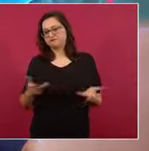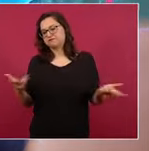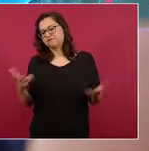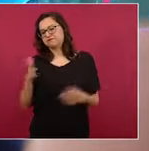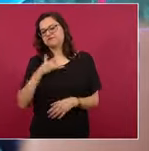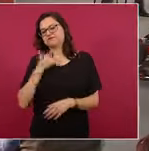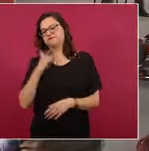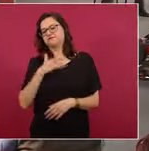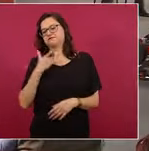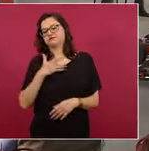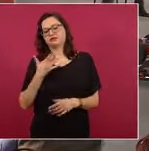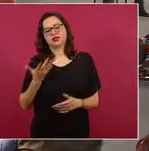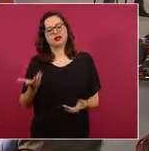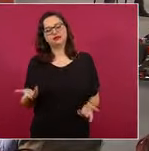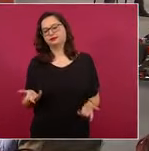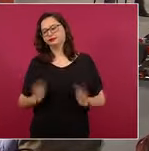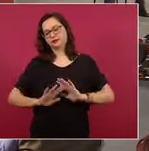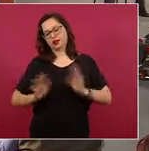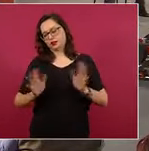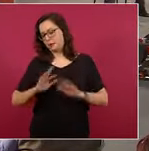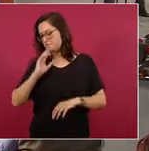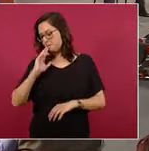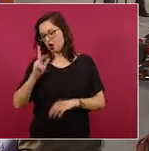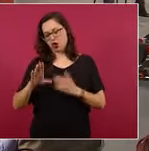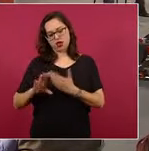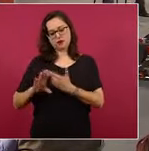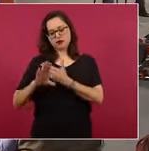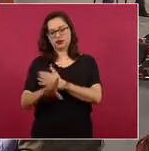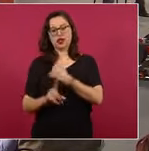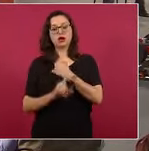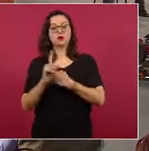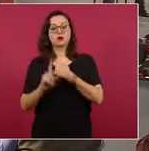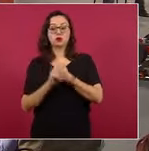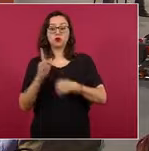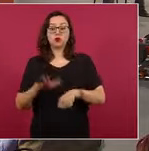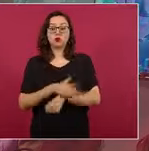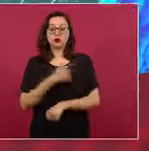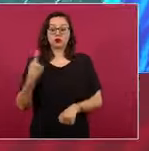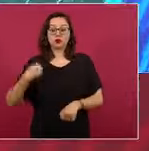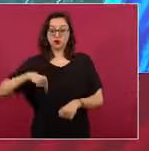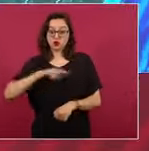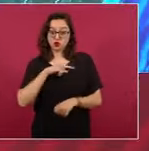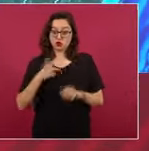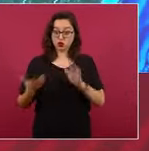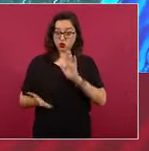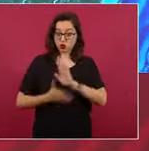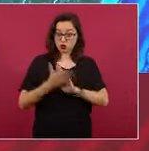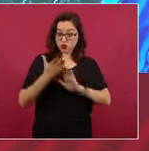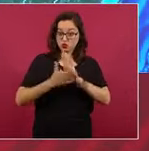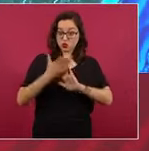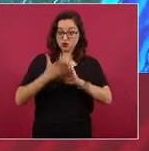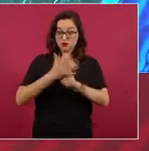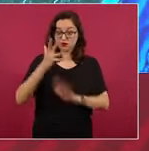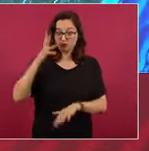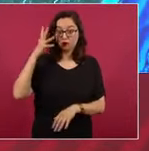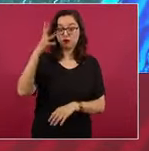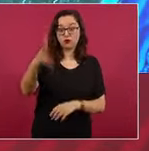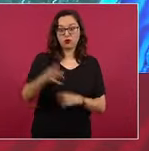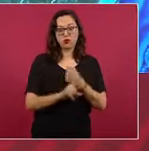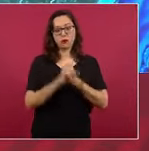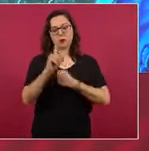hacer una infraestructura aquí que a lo mejor iba hacia adelante a causar algún problema,